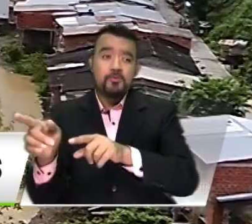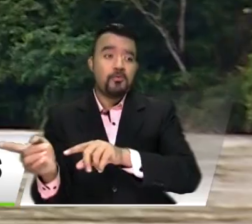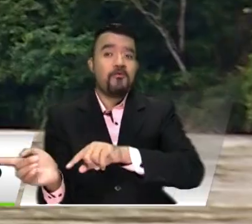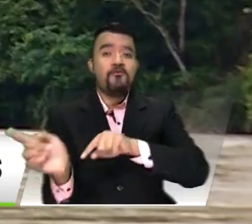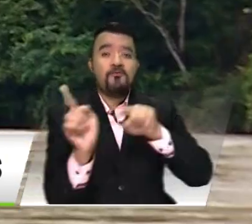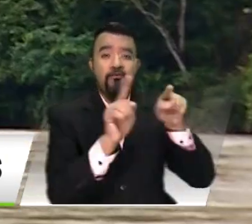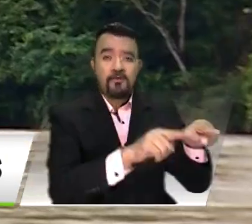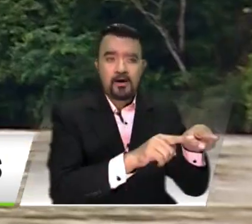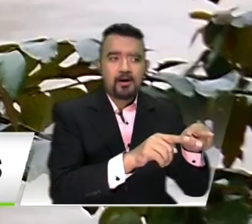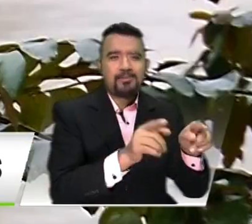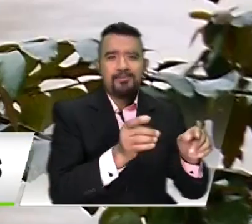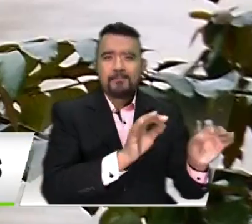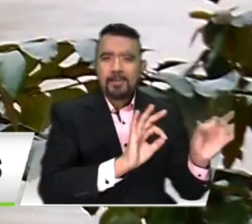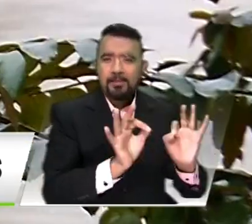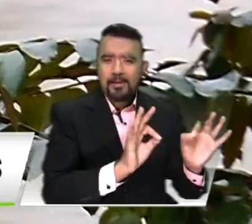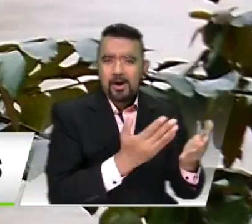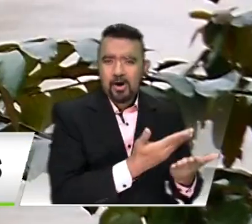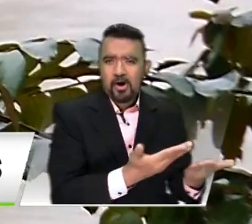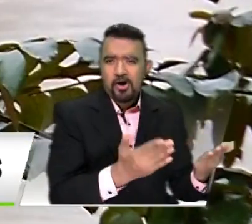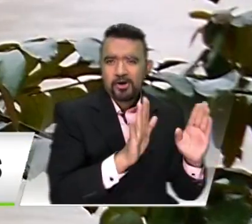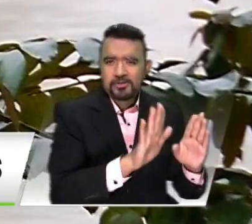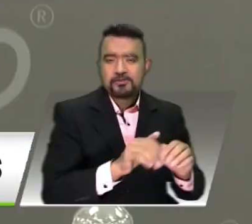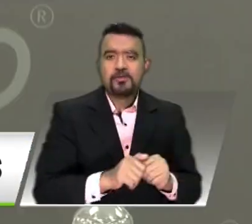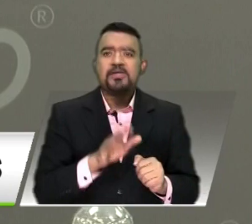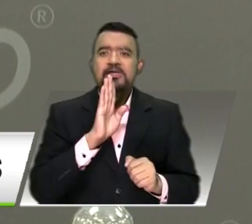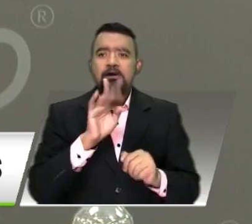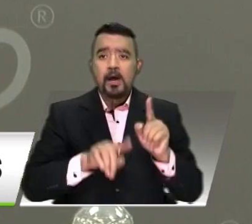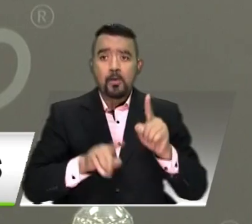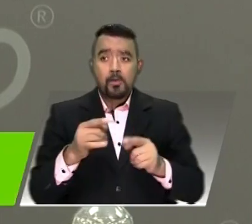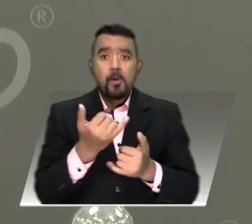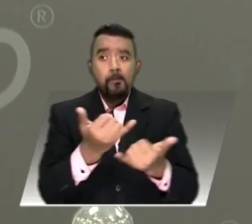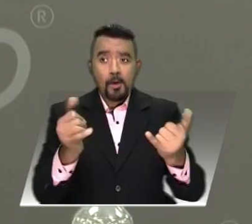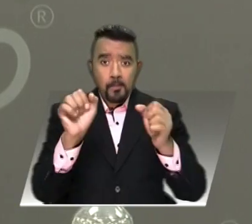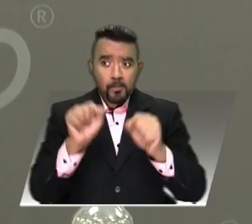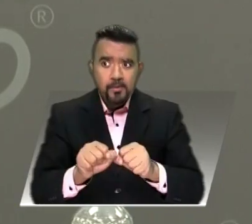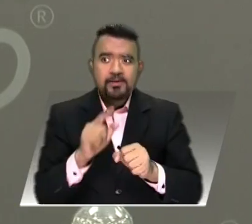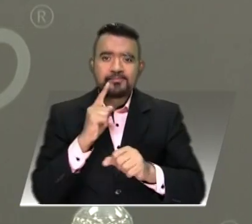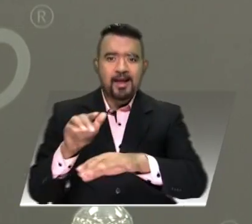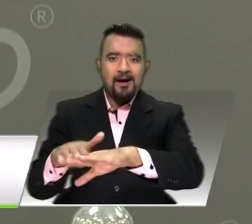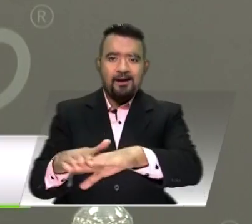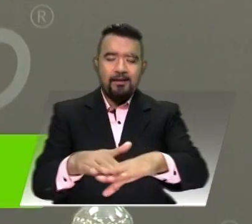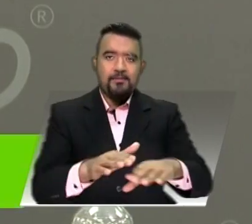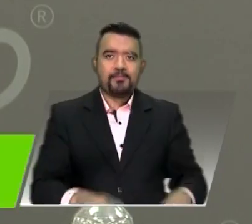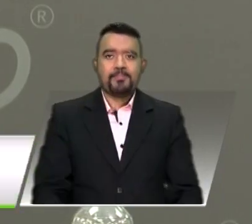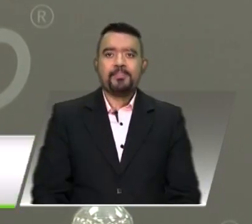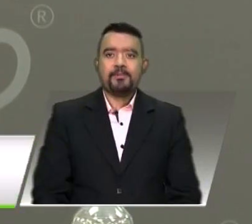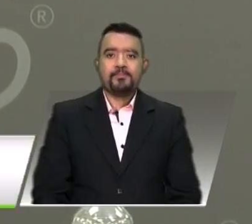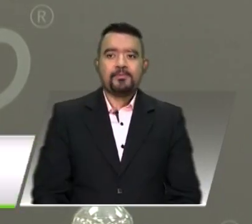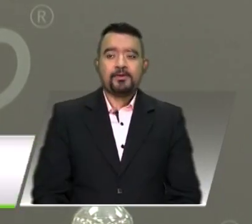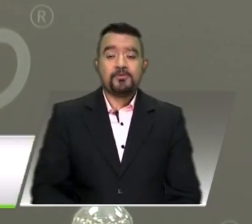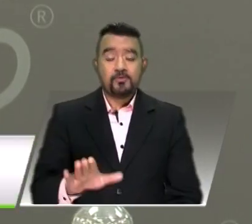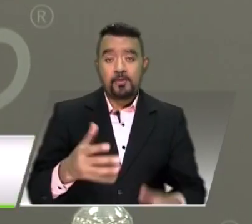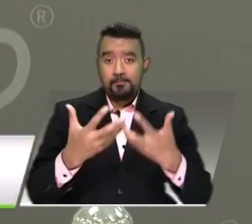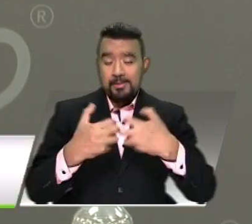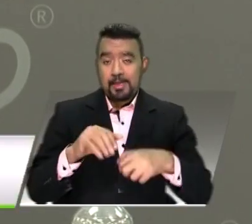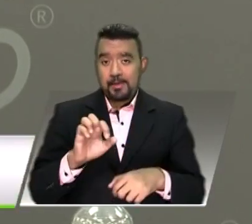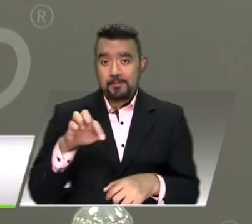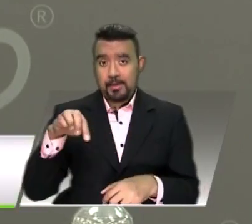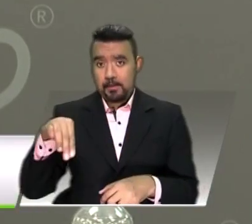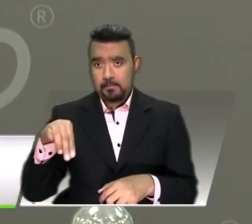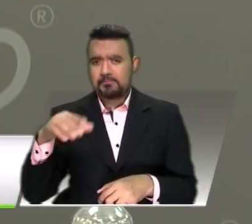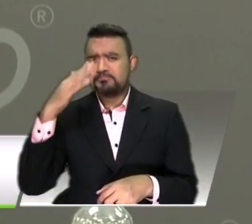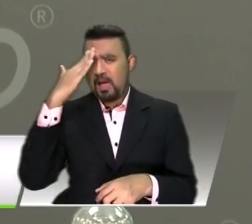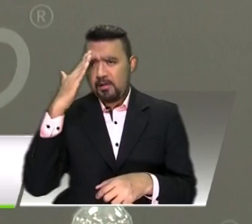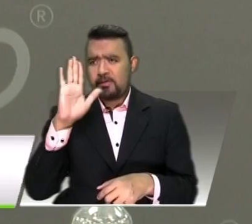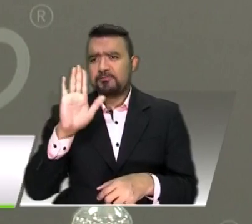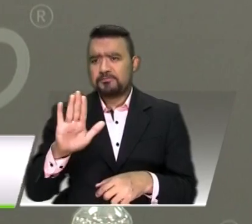con los comités de gestión del riesgo de cada municipio. EPM está listo dentro de su capacidad logística, preparación, presupuesto,